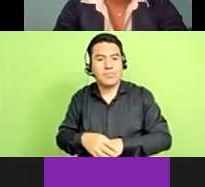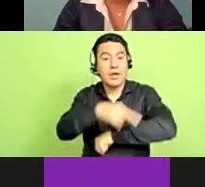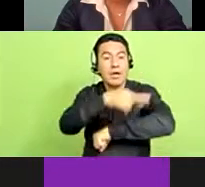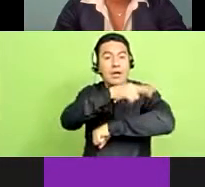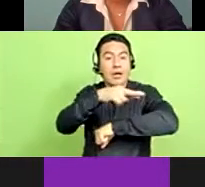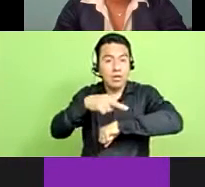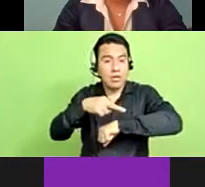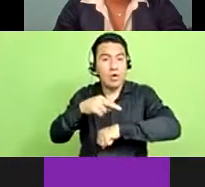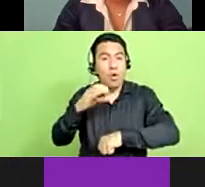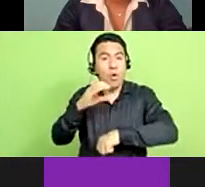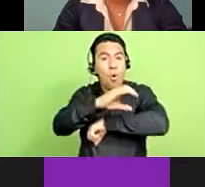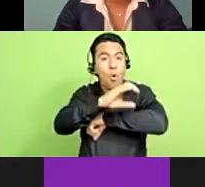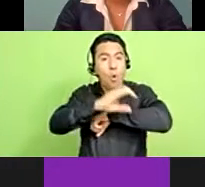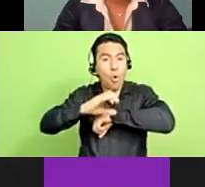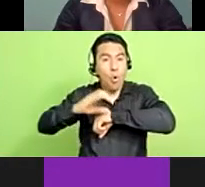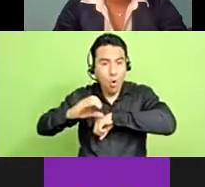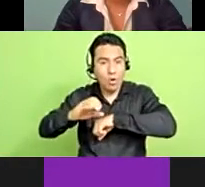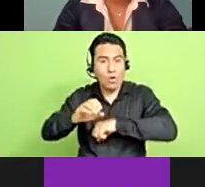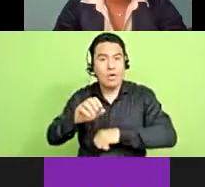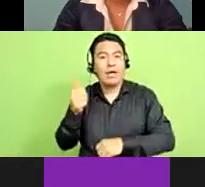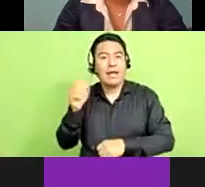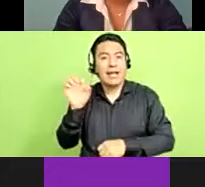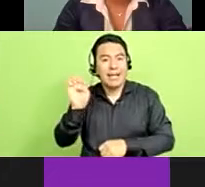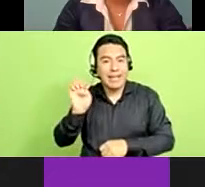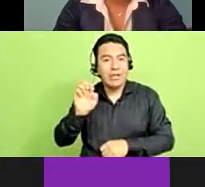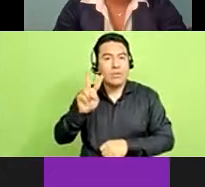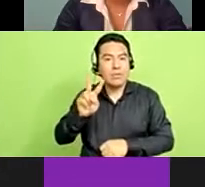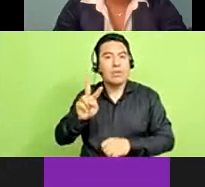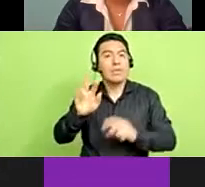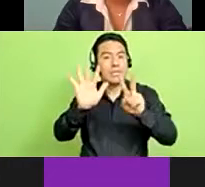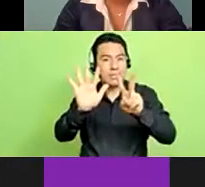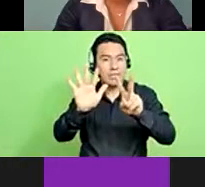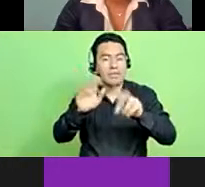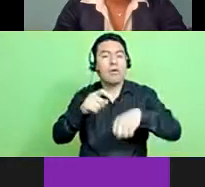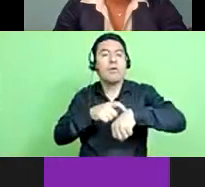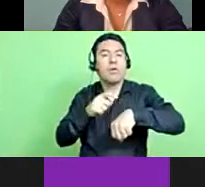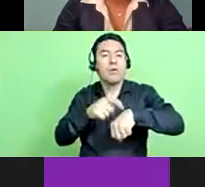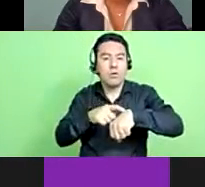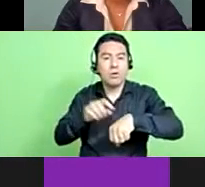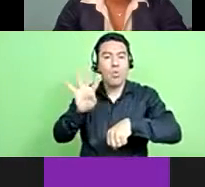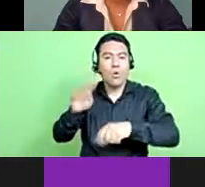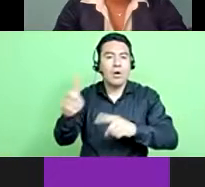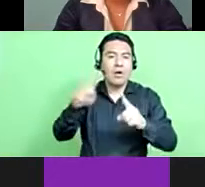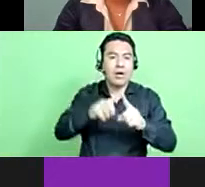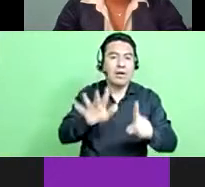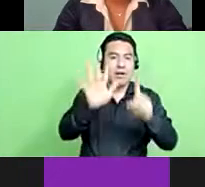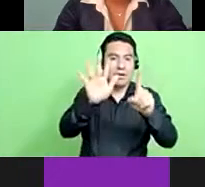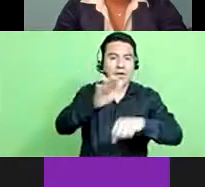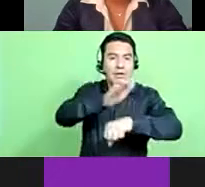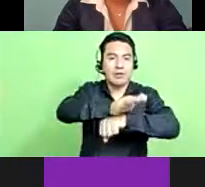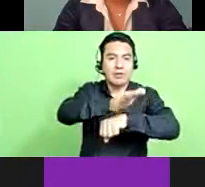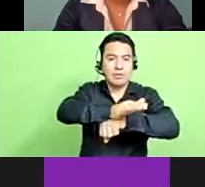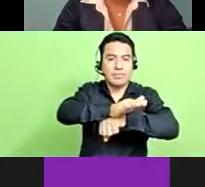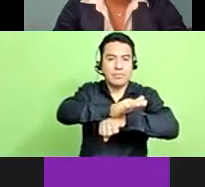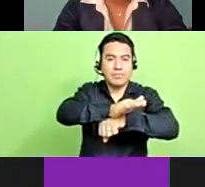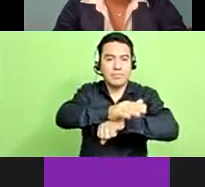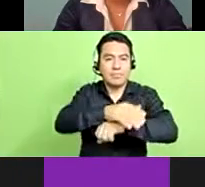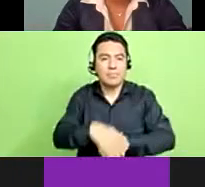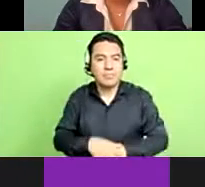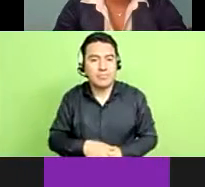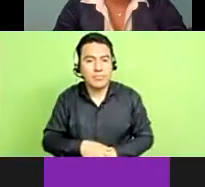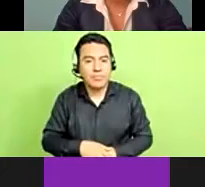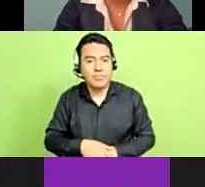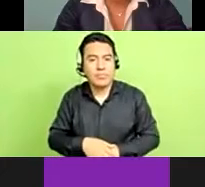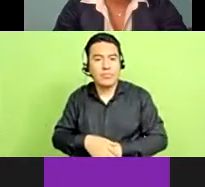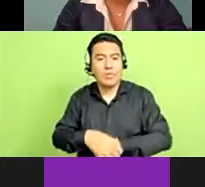costa 27 de enero hora 16 horas a 18 horas macro región